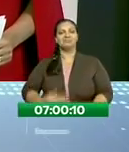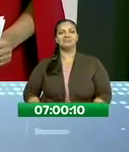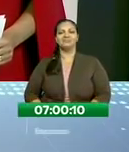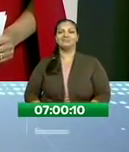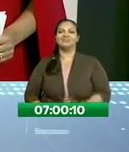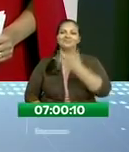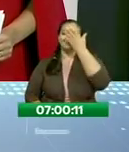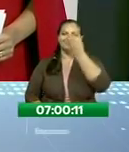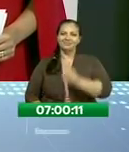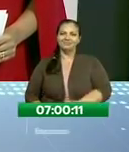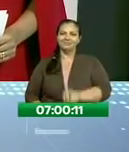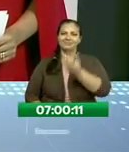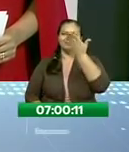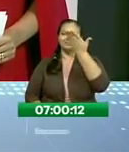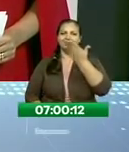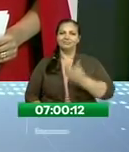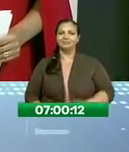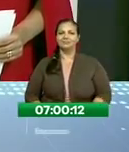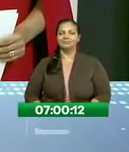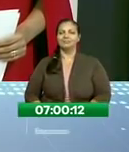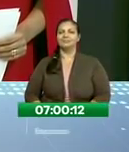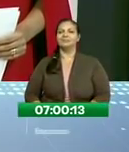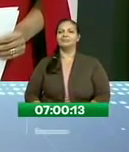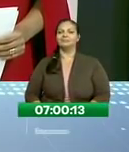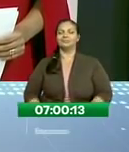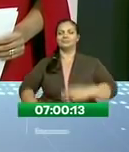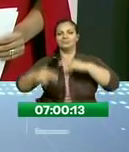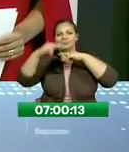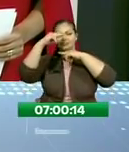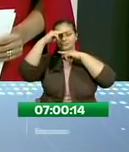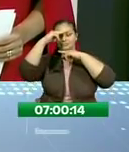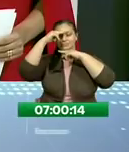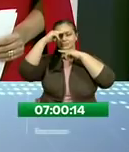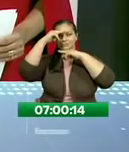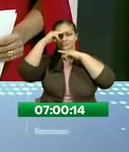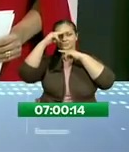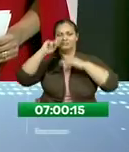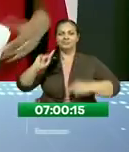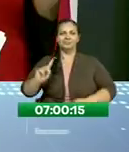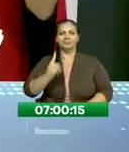muy buenos días. Te quedas tú con el despertar. No, ya estuvimos en el despertar y ahora se queda con la noticia.